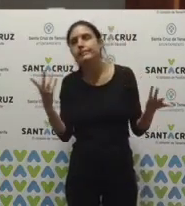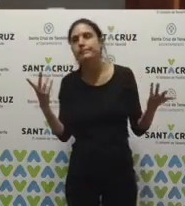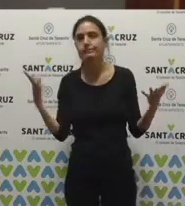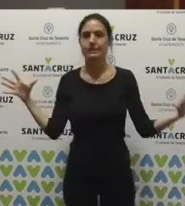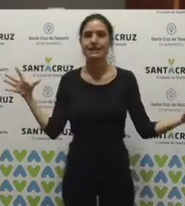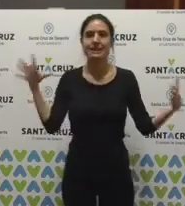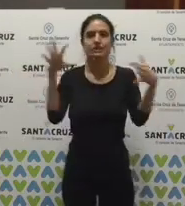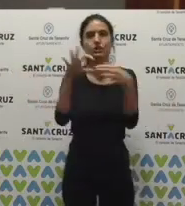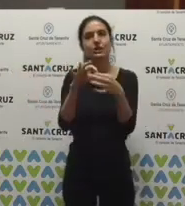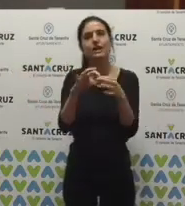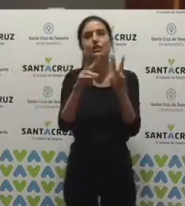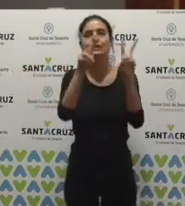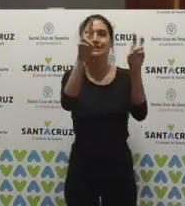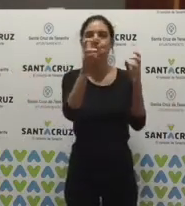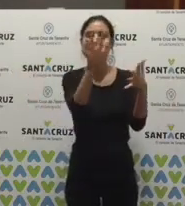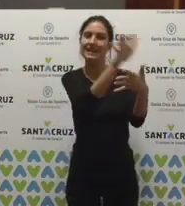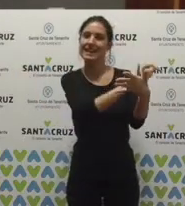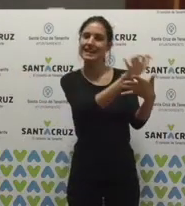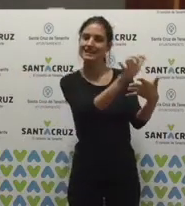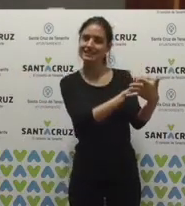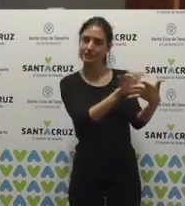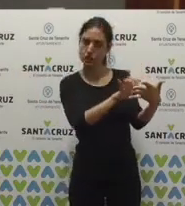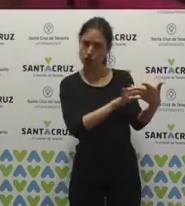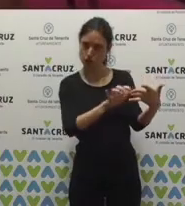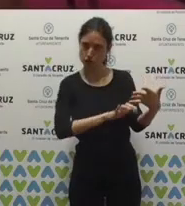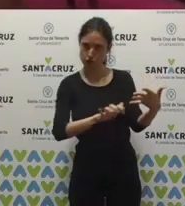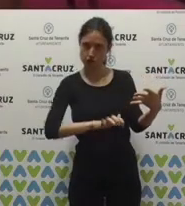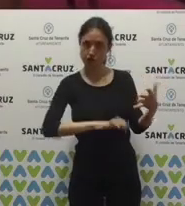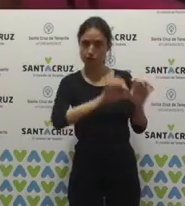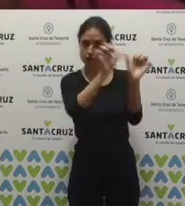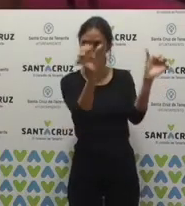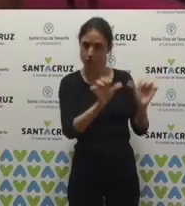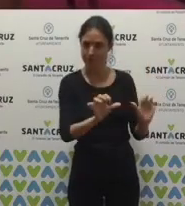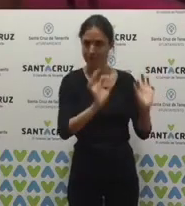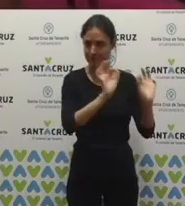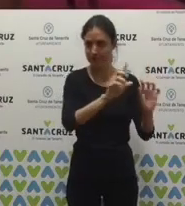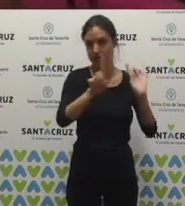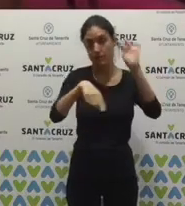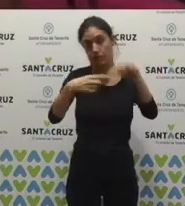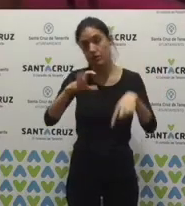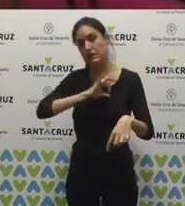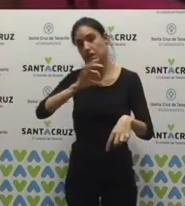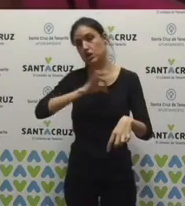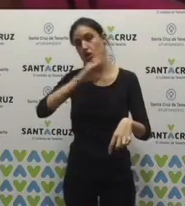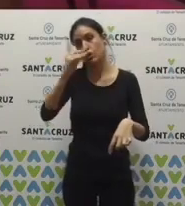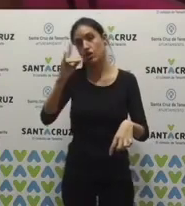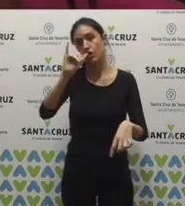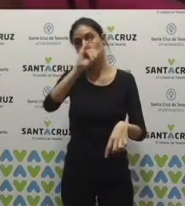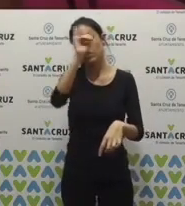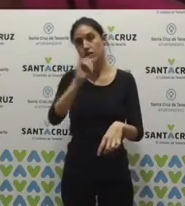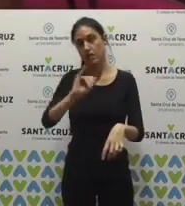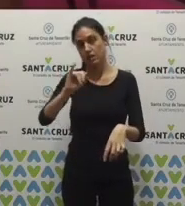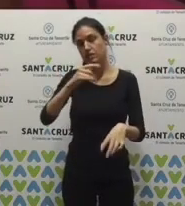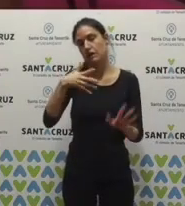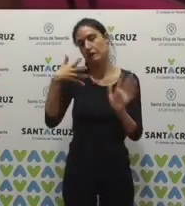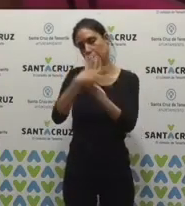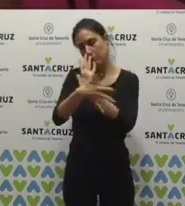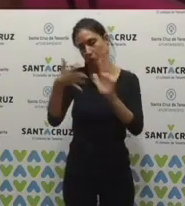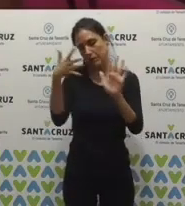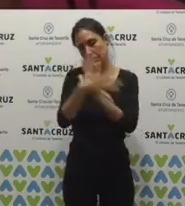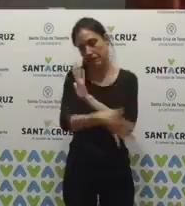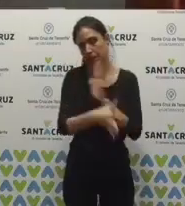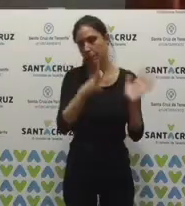redacción que será el señor díaz guerra quien tenga que explicarlos porque más allá de eso lo único que pondría de manifiesto es un sectarismo